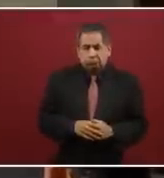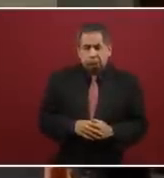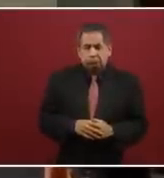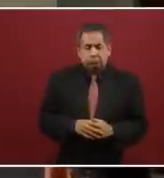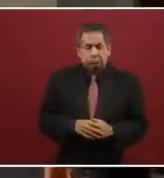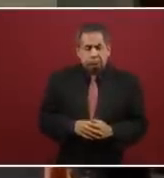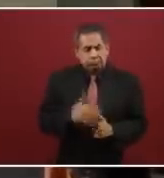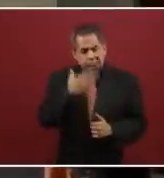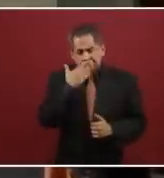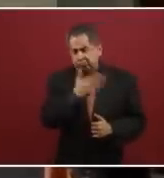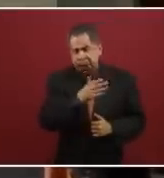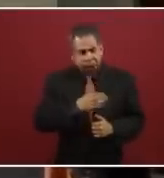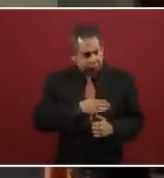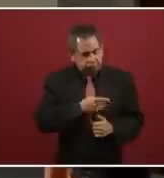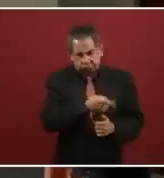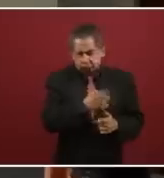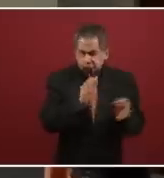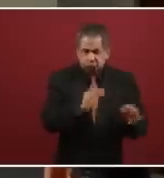lo celebro.